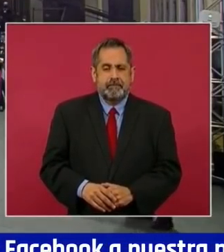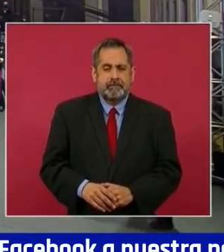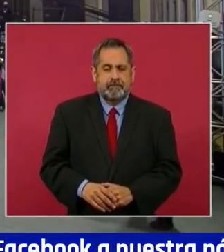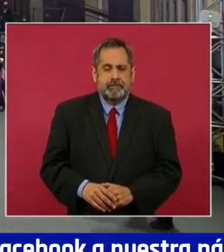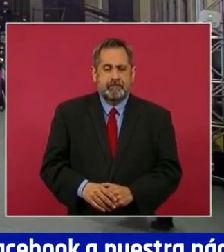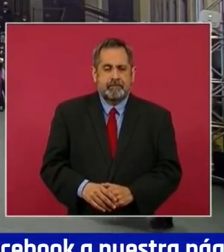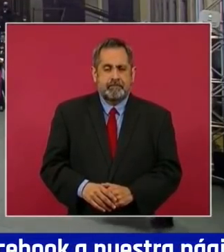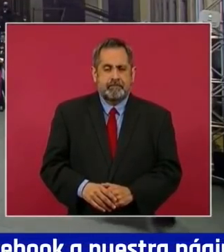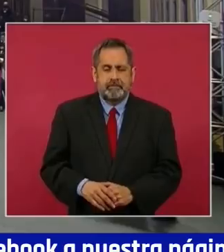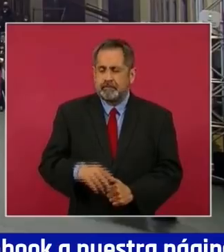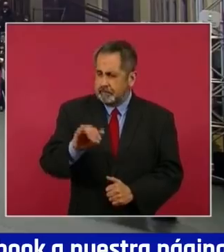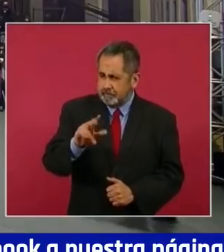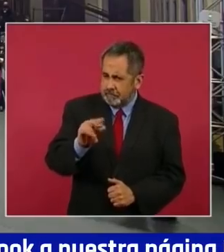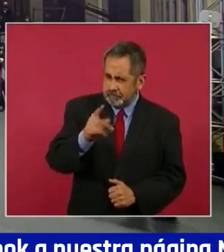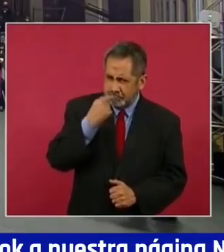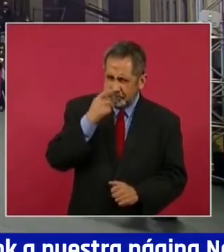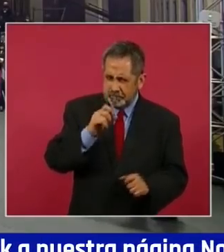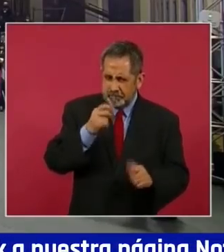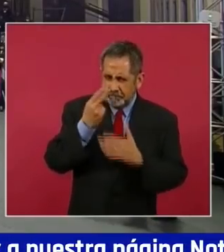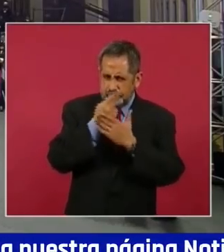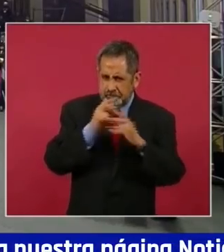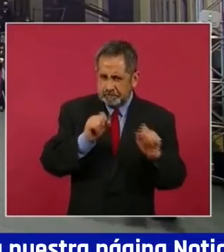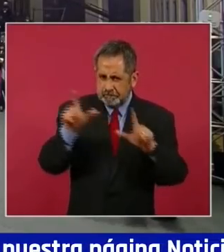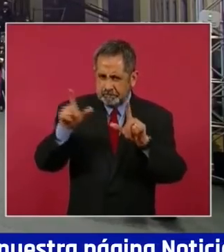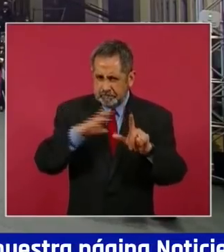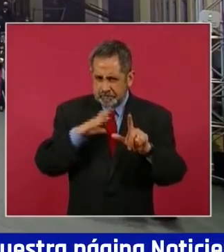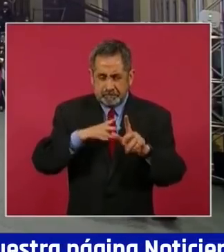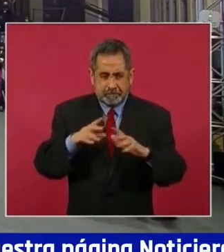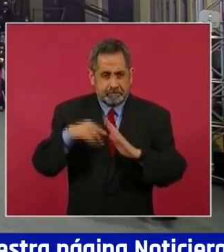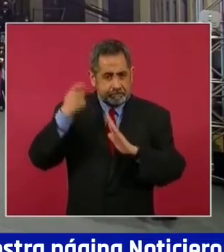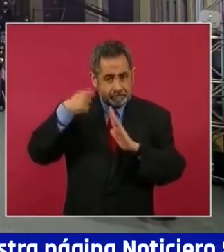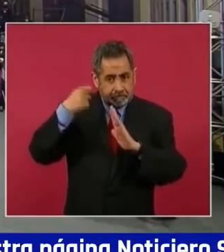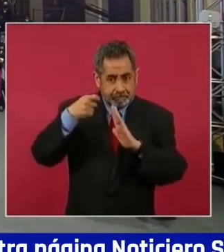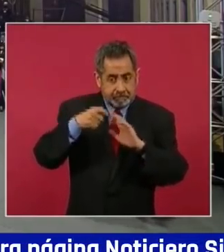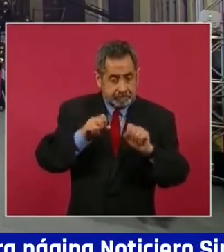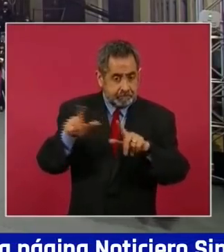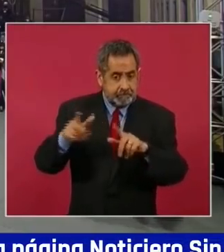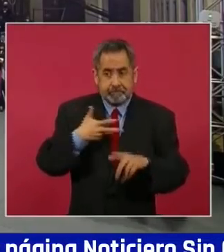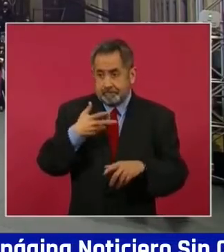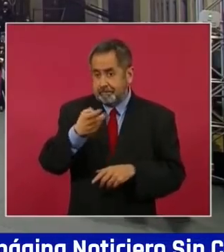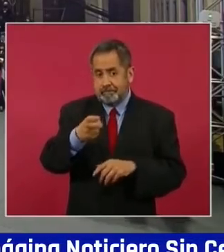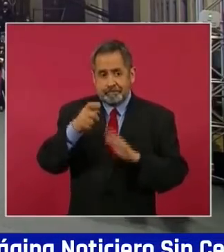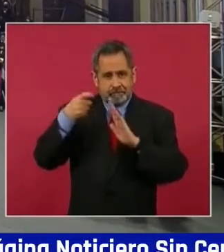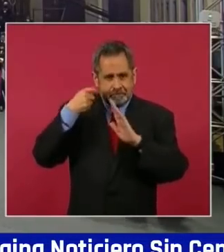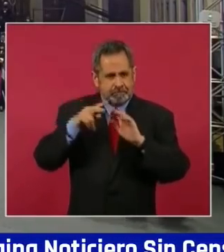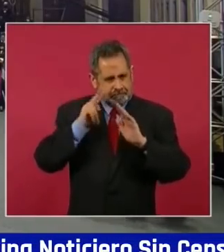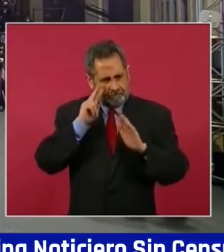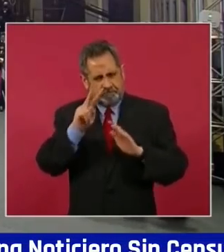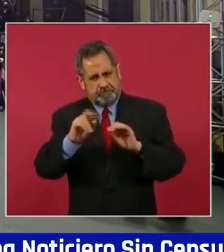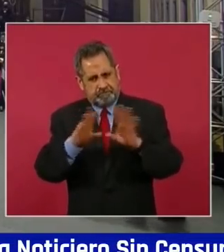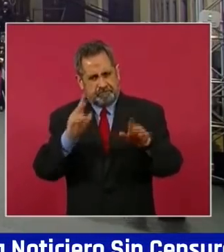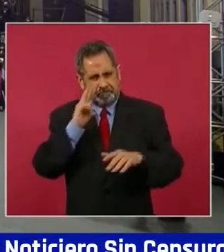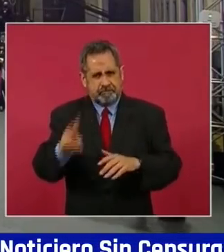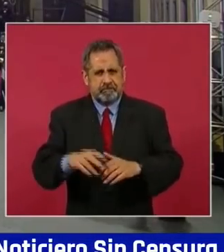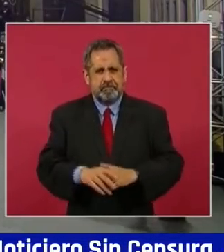sí, pero no está la imagen. El video, sí, pues vale la pena. A